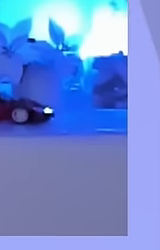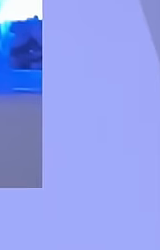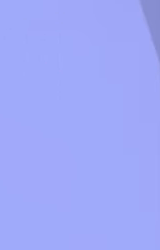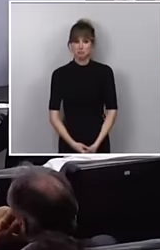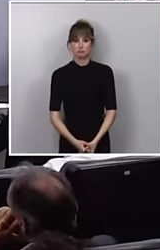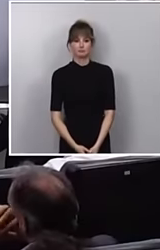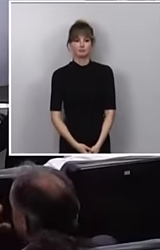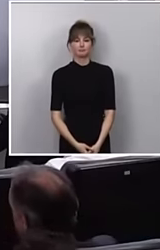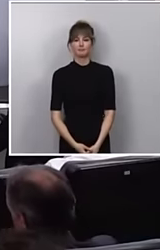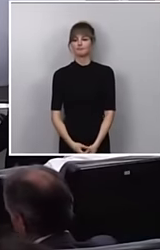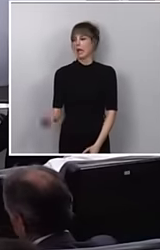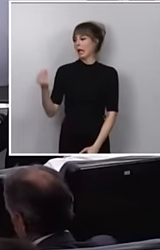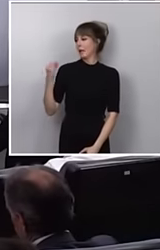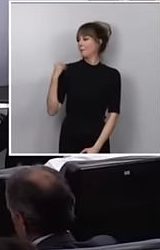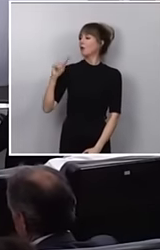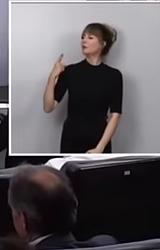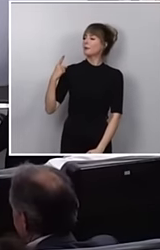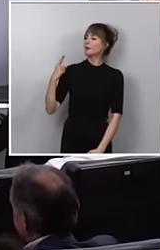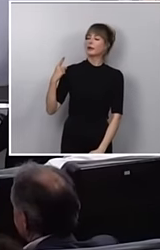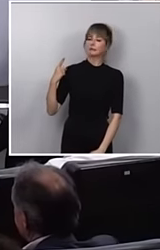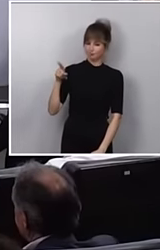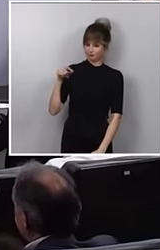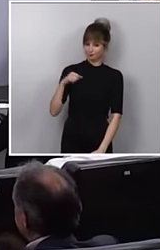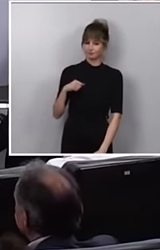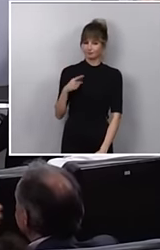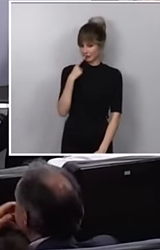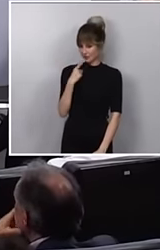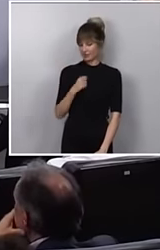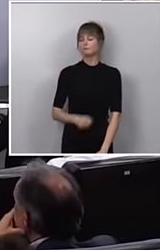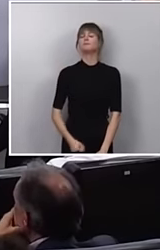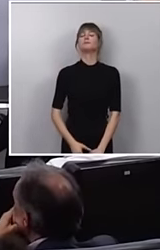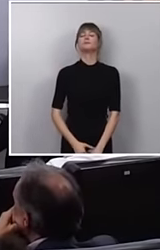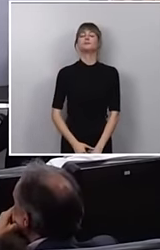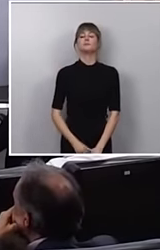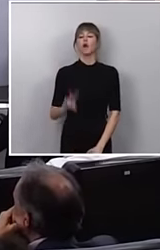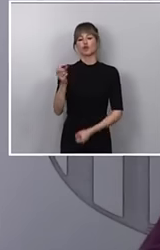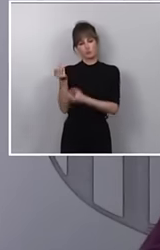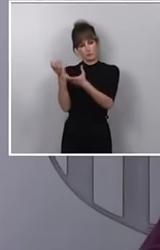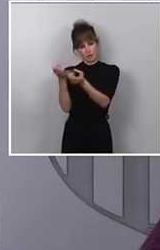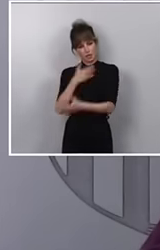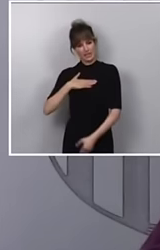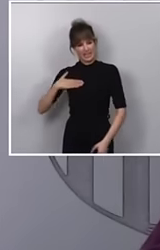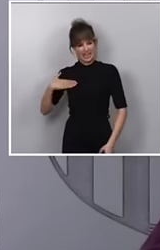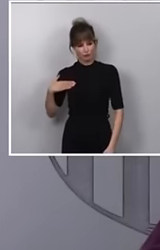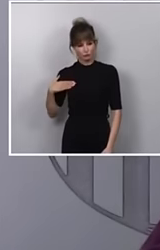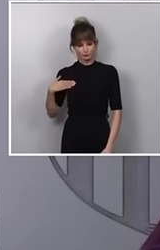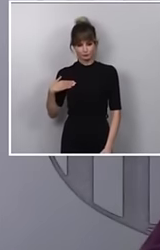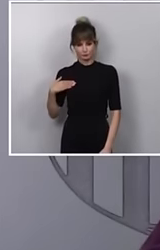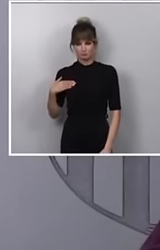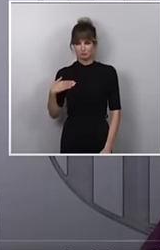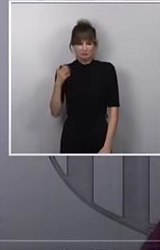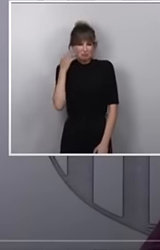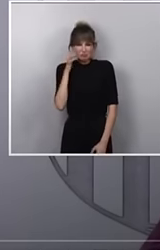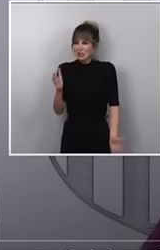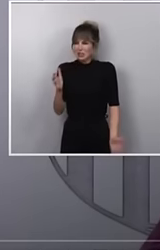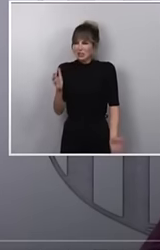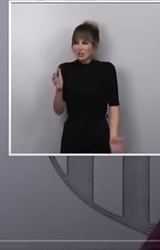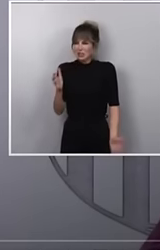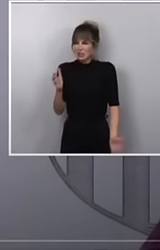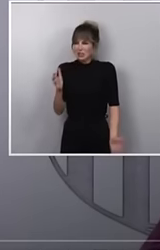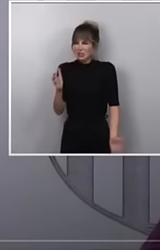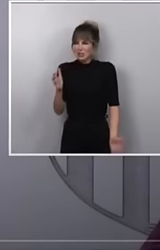Pilar Alegría. La primera pregunta que usted trasladaba, quiero manifestarles, trasladarles dos mensajes. Extrañeza y